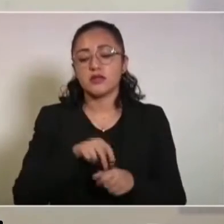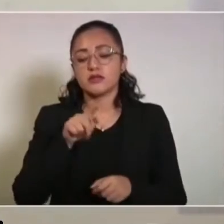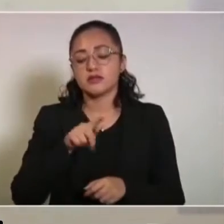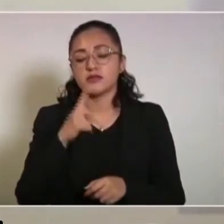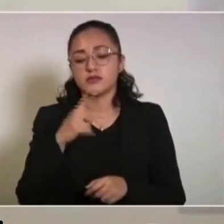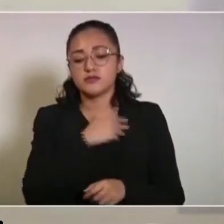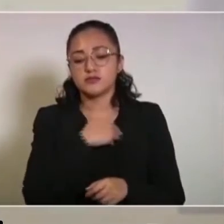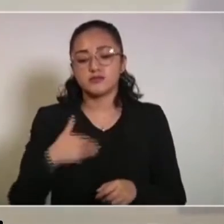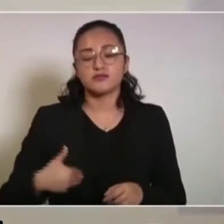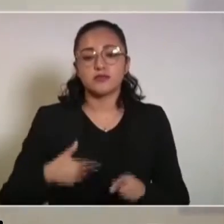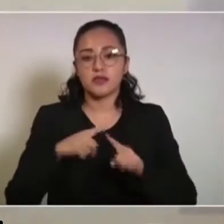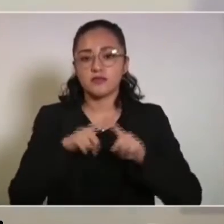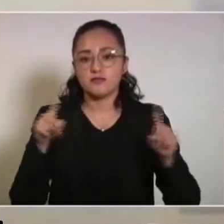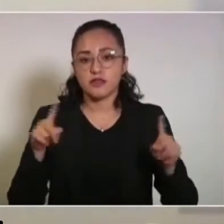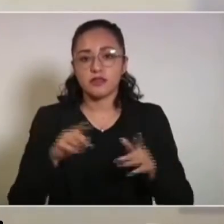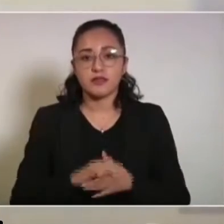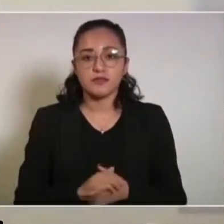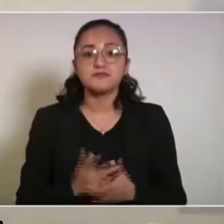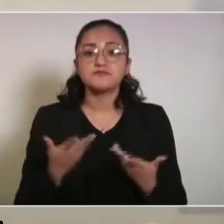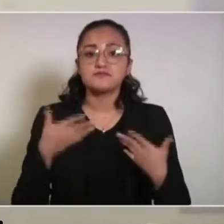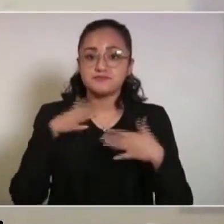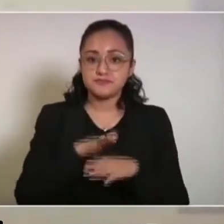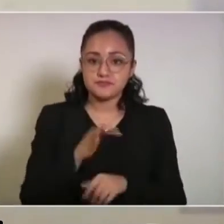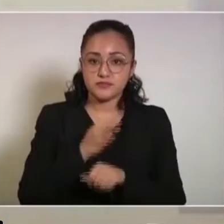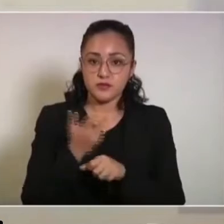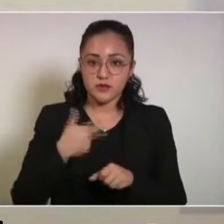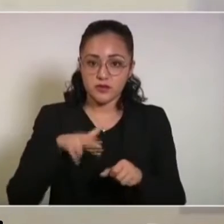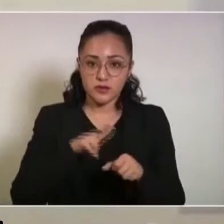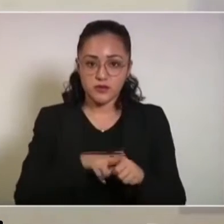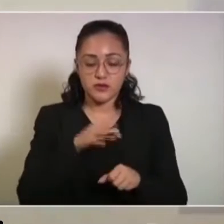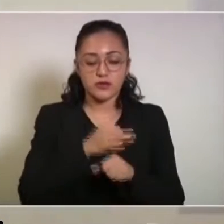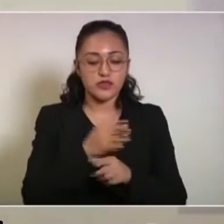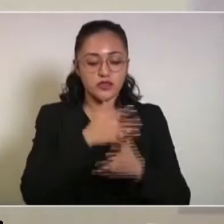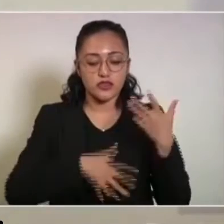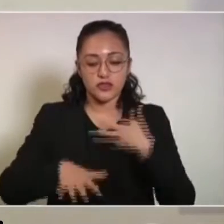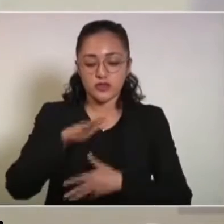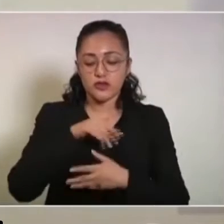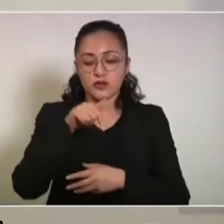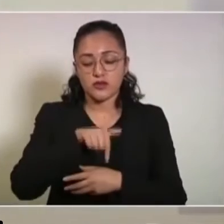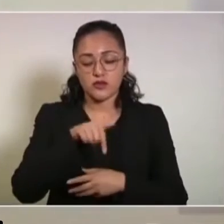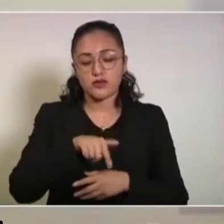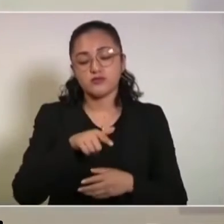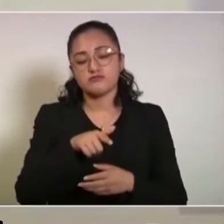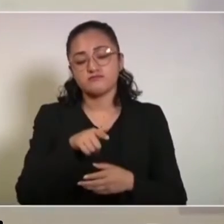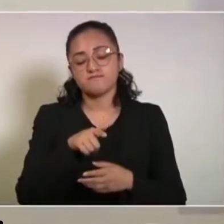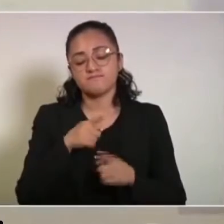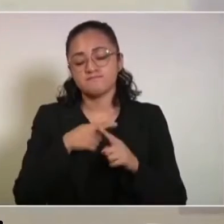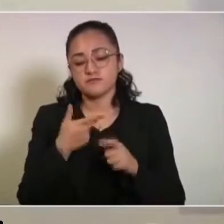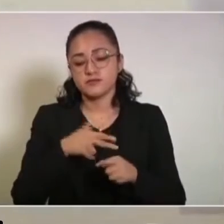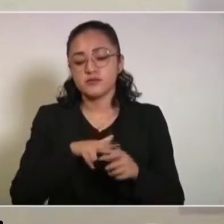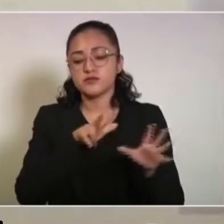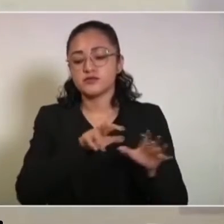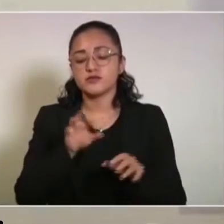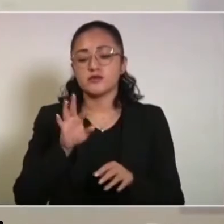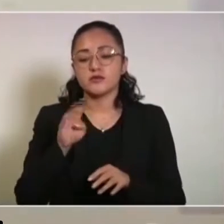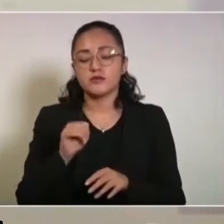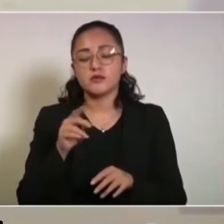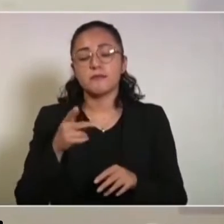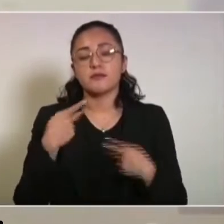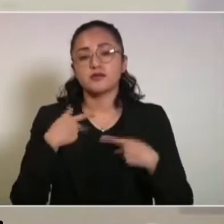72 municipios en lo que respecta a la hospitalización en todo el sector tenemos 800 49 pacientes